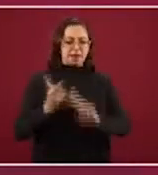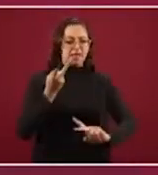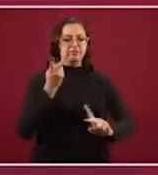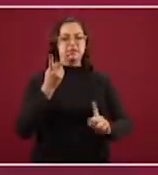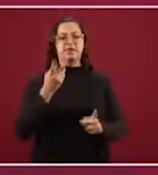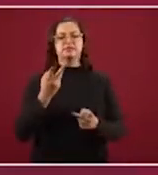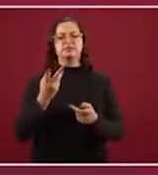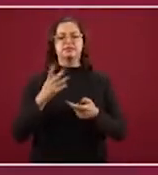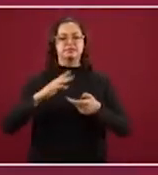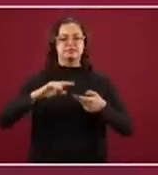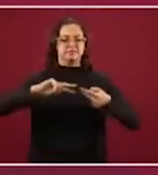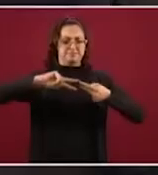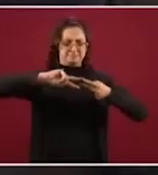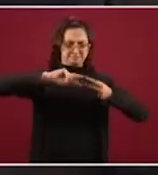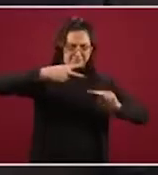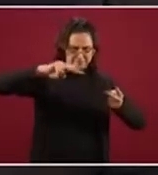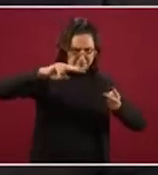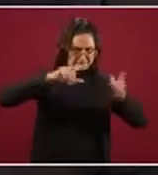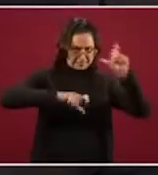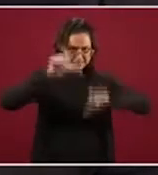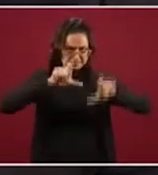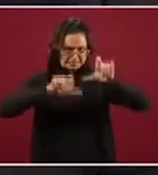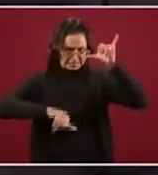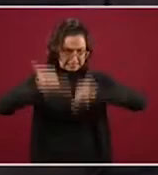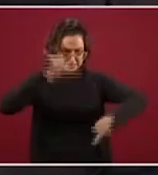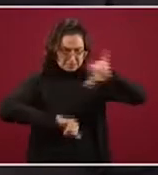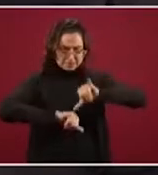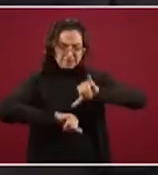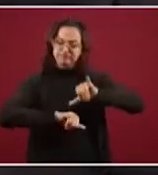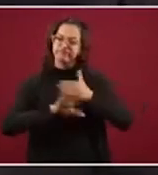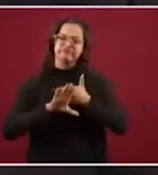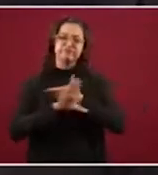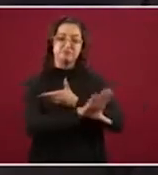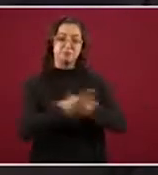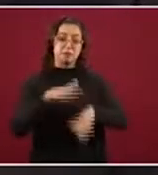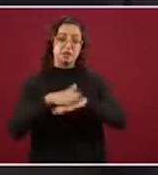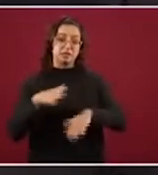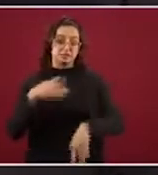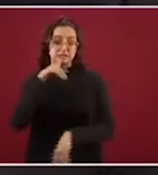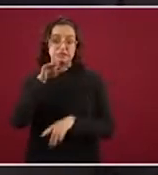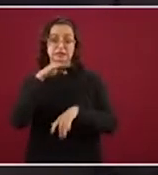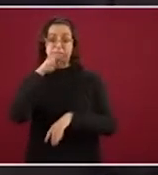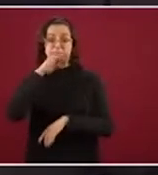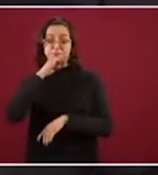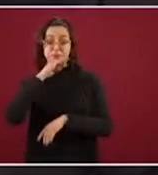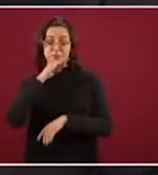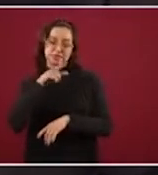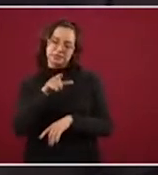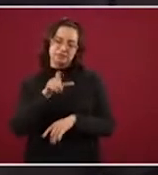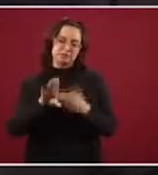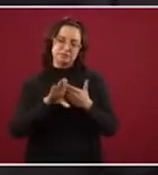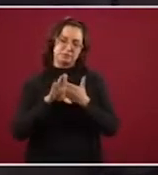sobre todo en el caso del maíz. Claro. Tres,